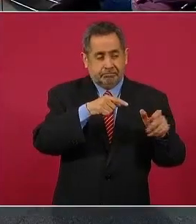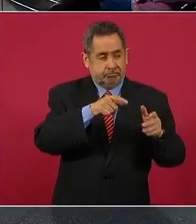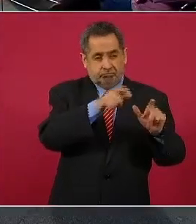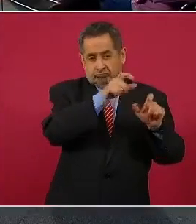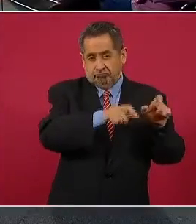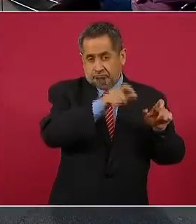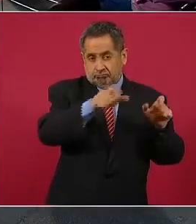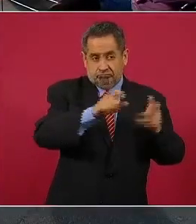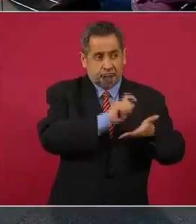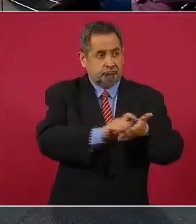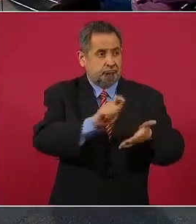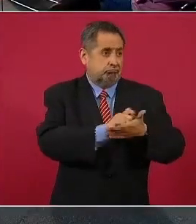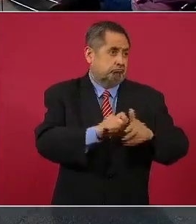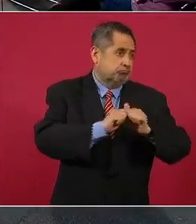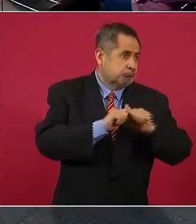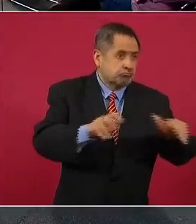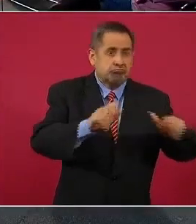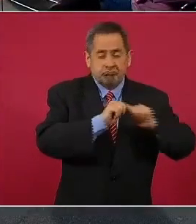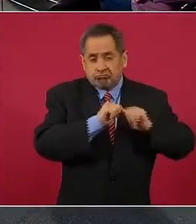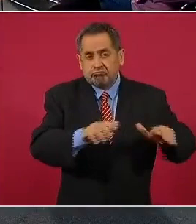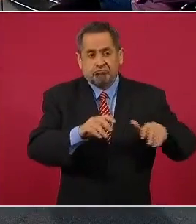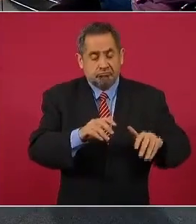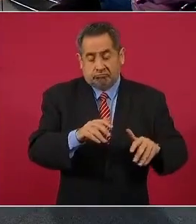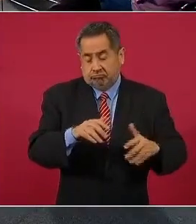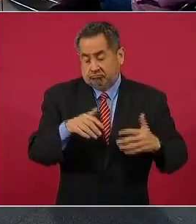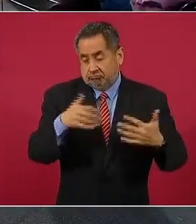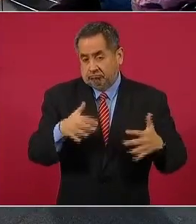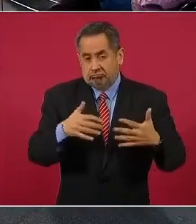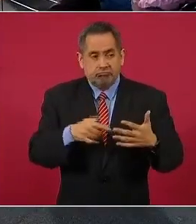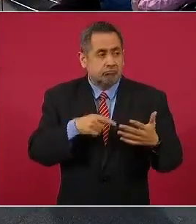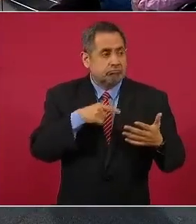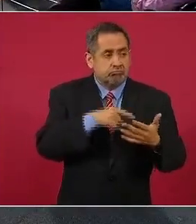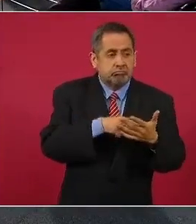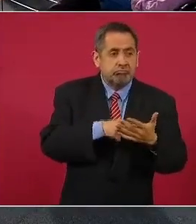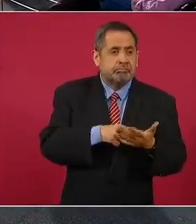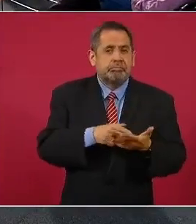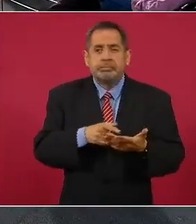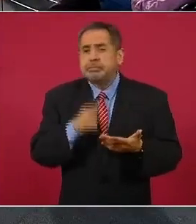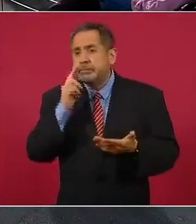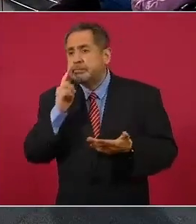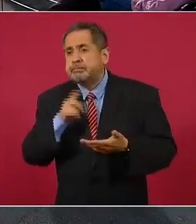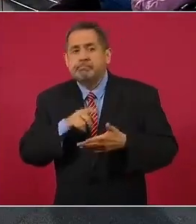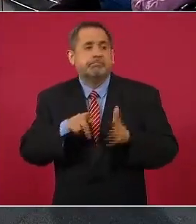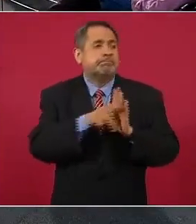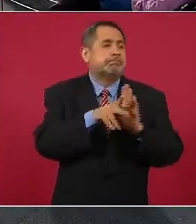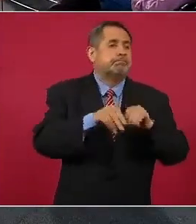famosísimas y que recogían muchísimo dinero.